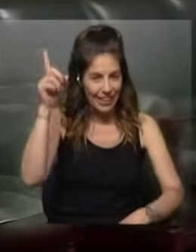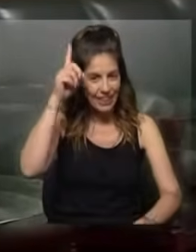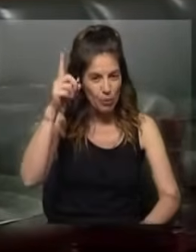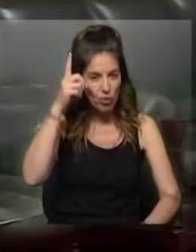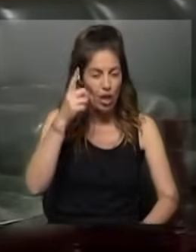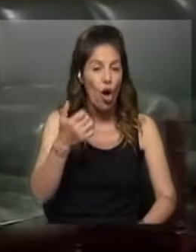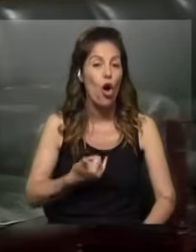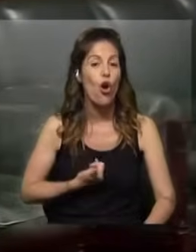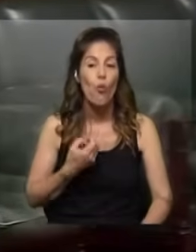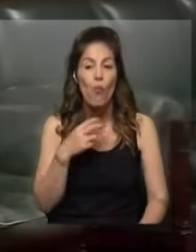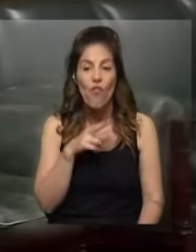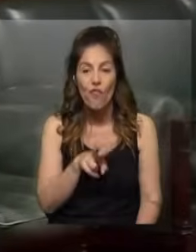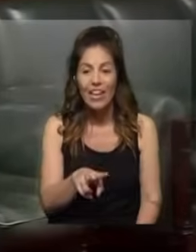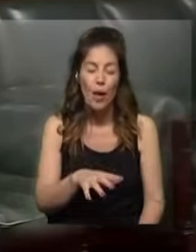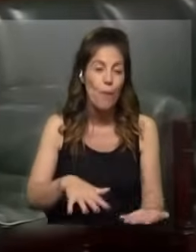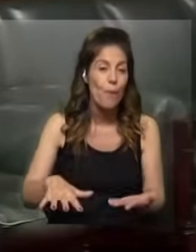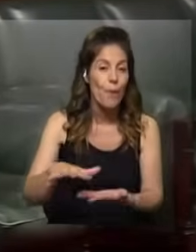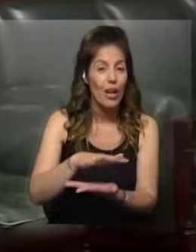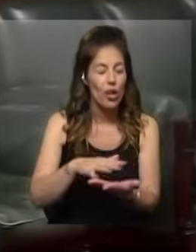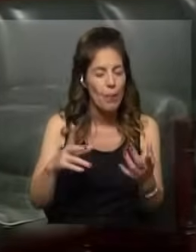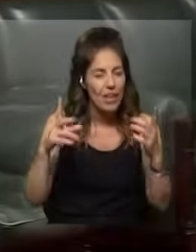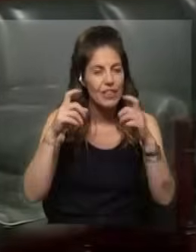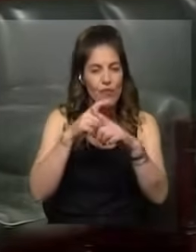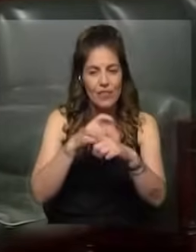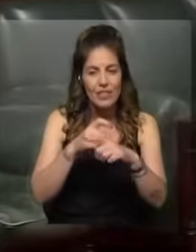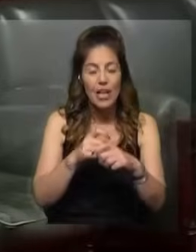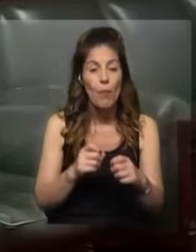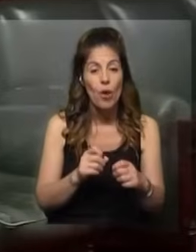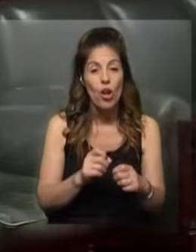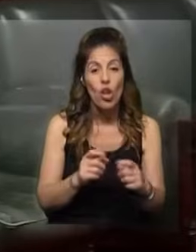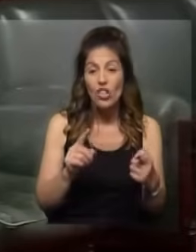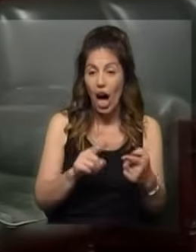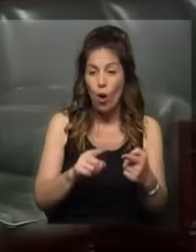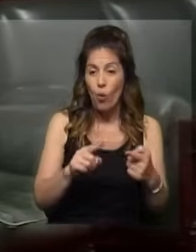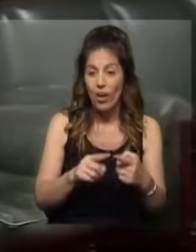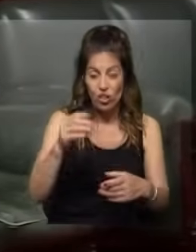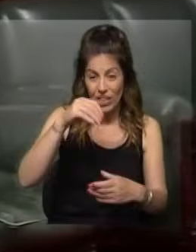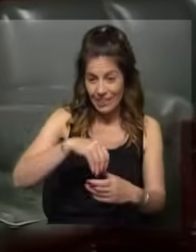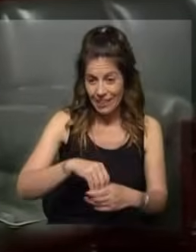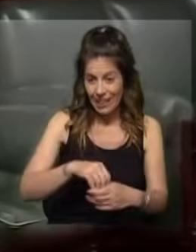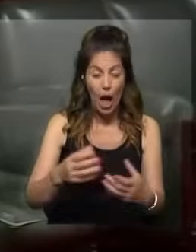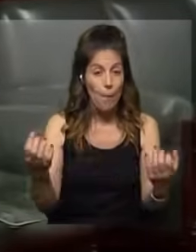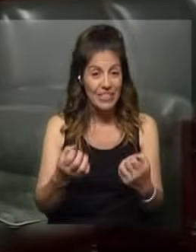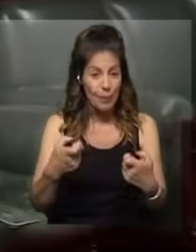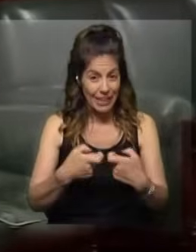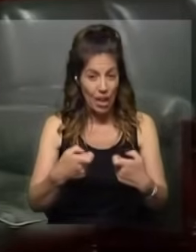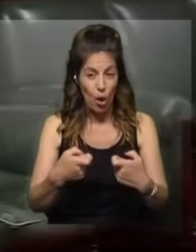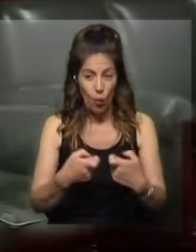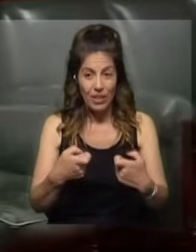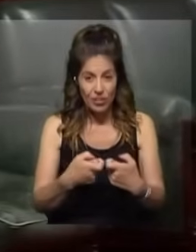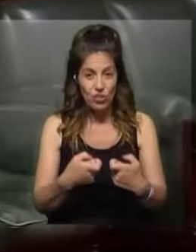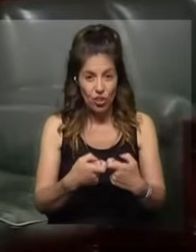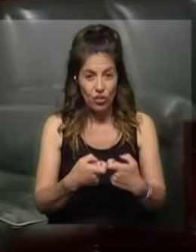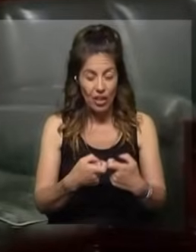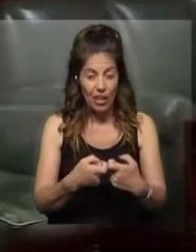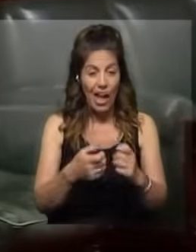ven hay un panorama complejo a nivel de los propios acuerdos en las internas puntualmente de la coalición entre los